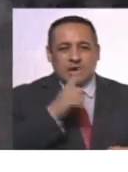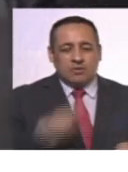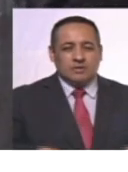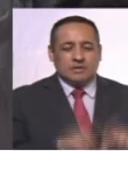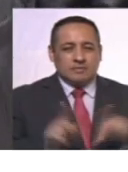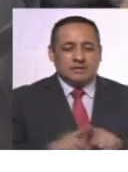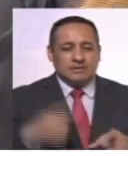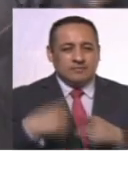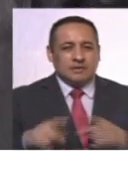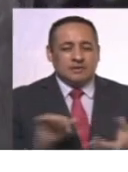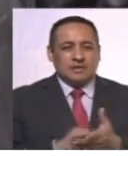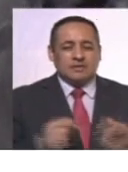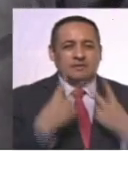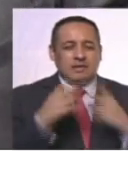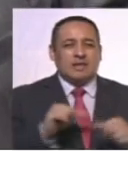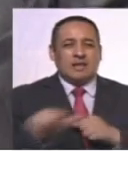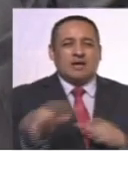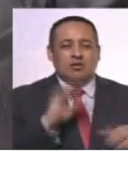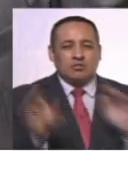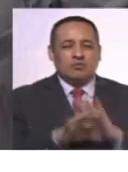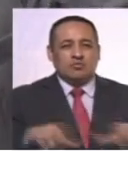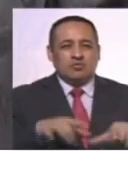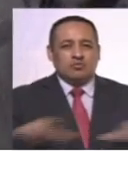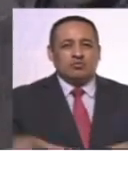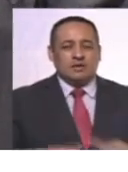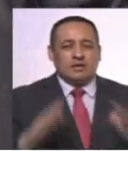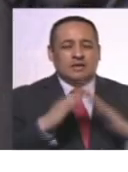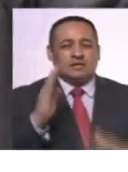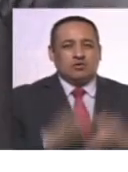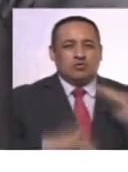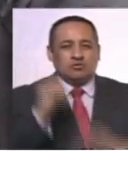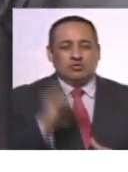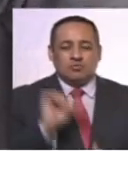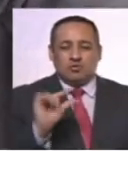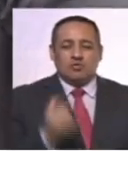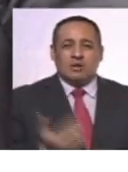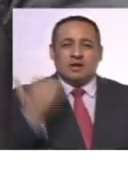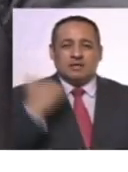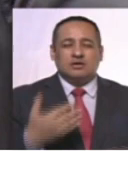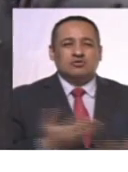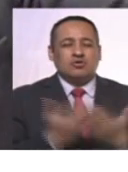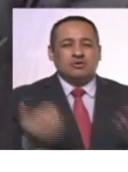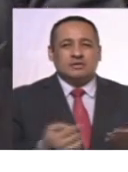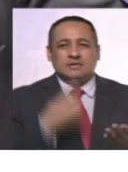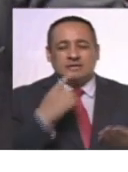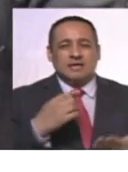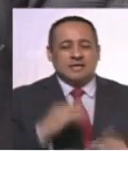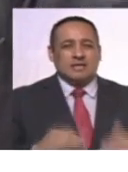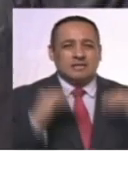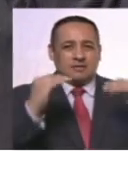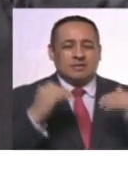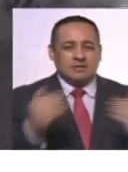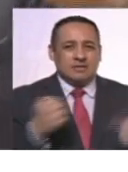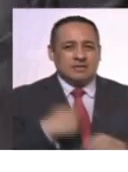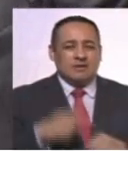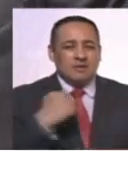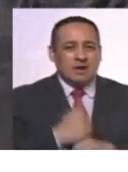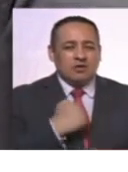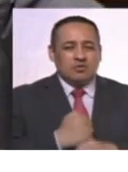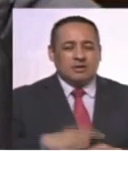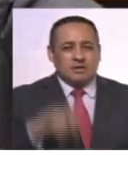para desagüe, no sé, que están muy lejanas, pues es un centro poblado que se está construyendo recién. ¿Dónde está entonces la capacidad de los funcionarios,